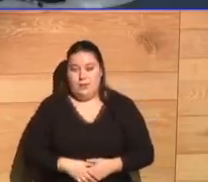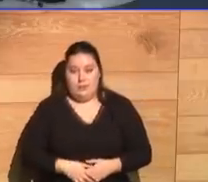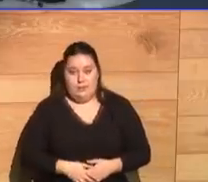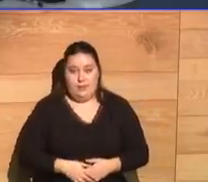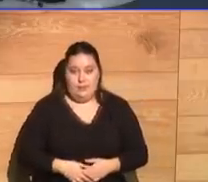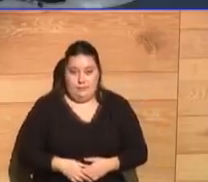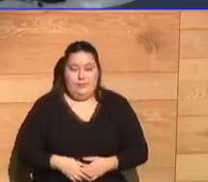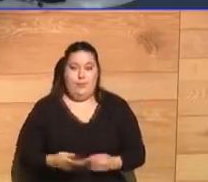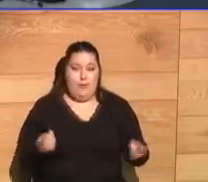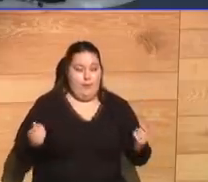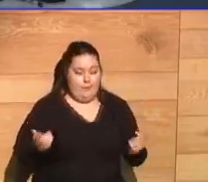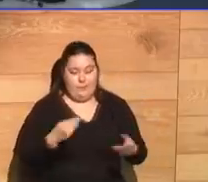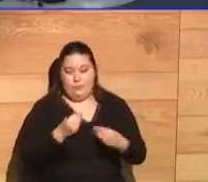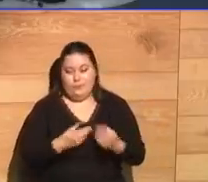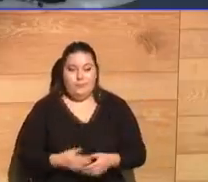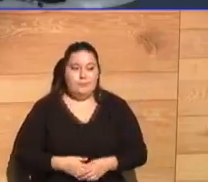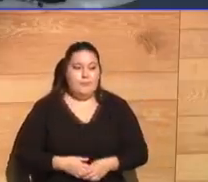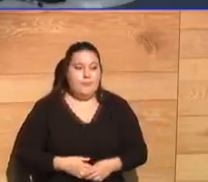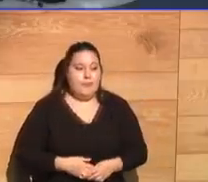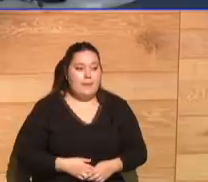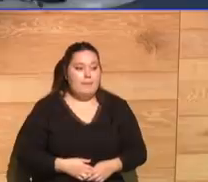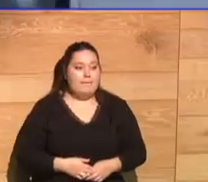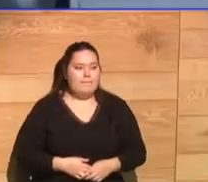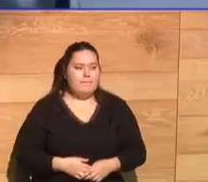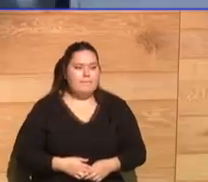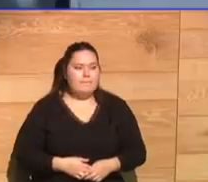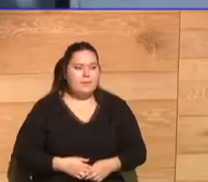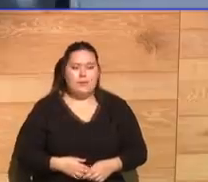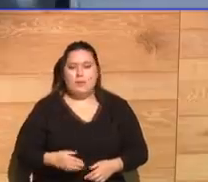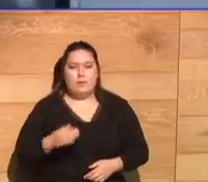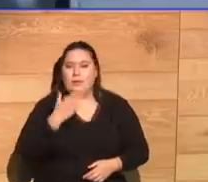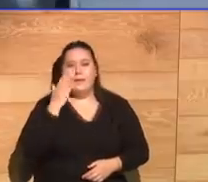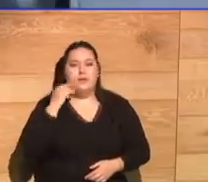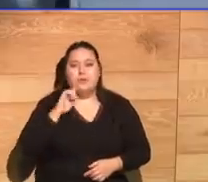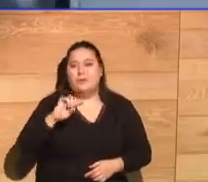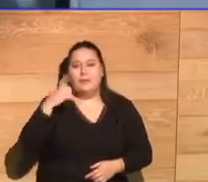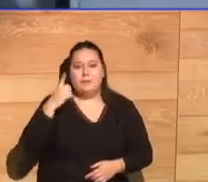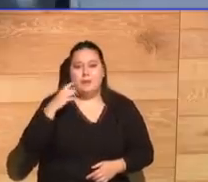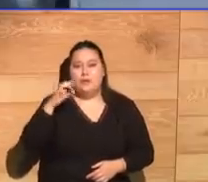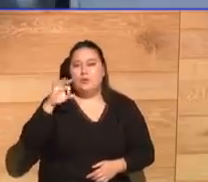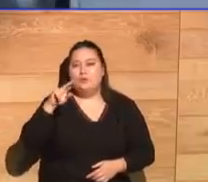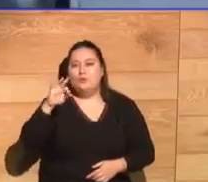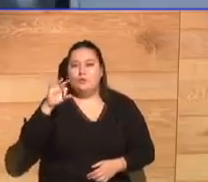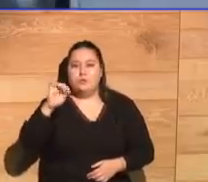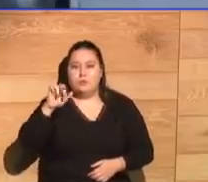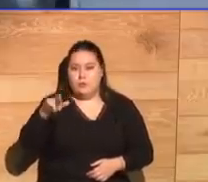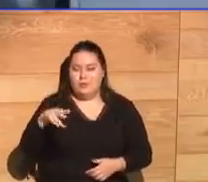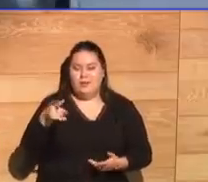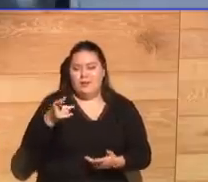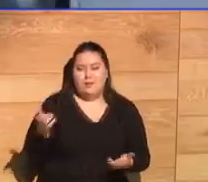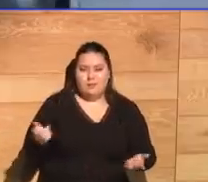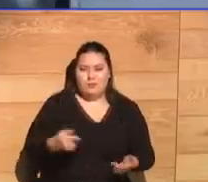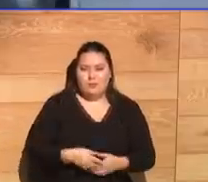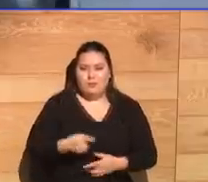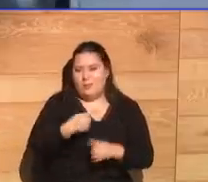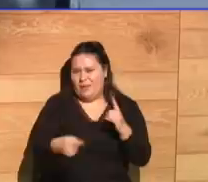en dos minutos. Yo me imagino más cariñoso a Schuster. Yo creo que el cariñoso es Schuster. Claro, no, y sigues el de no cuesta, esto cuesta